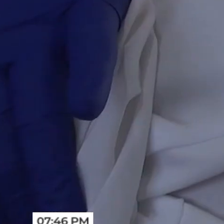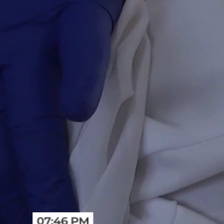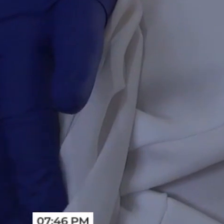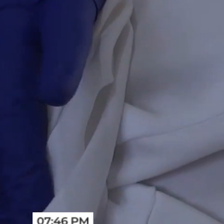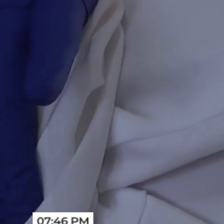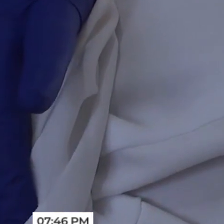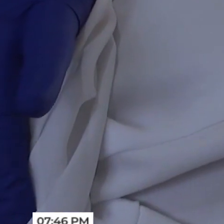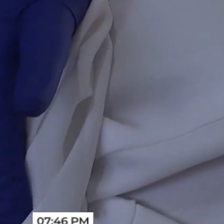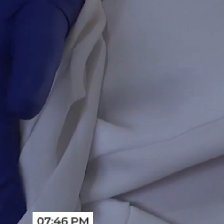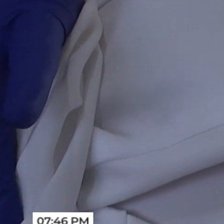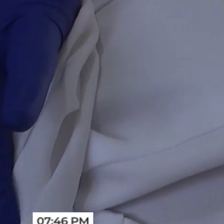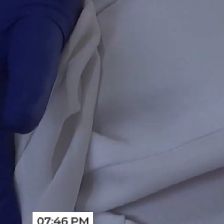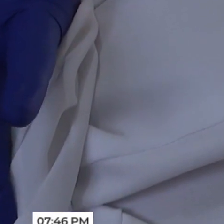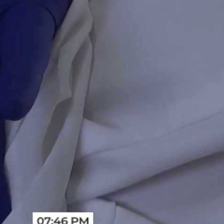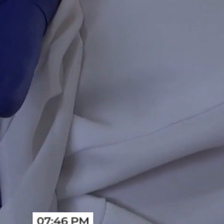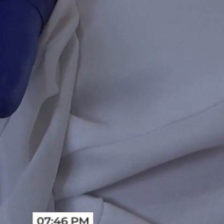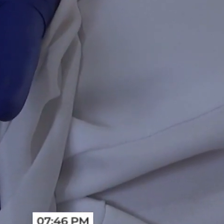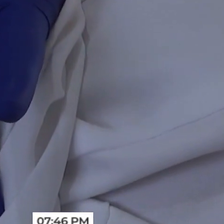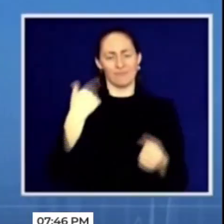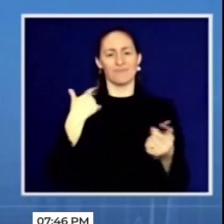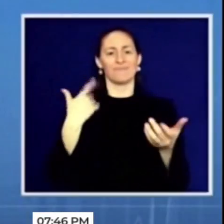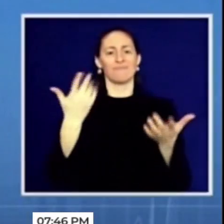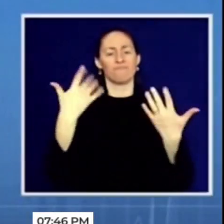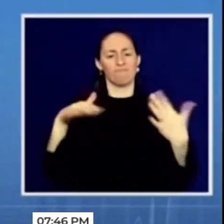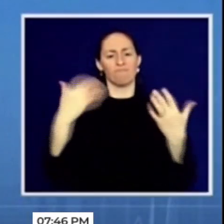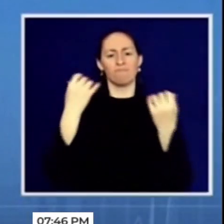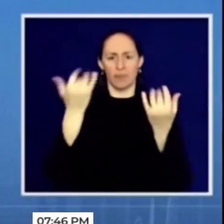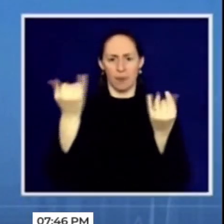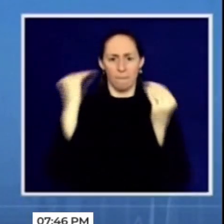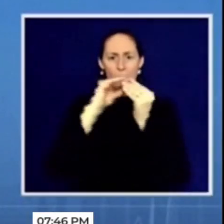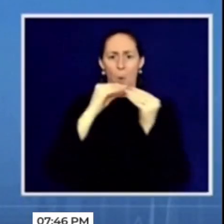de un 55% de la población.